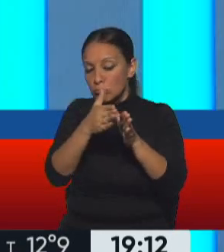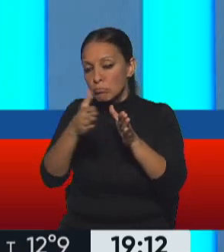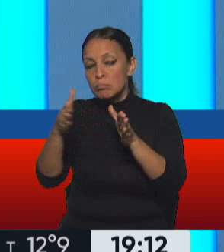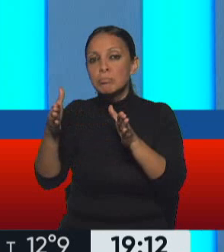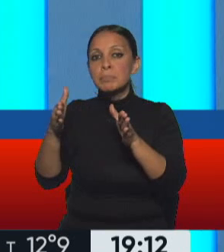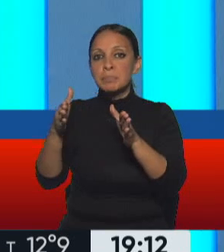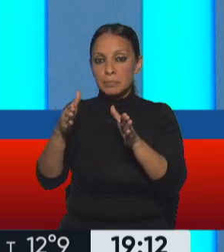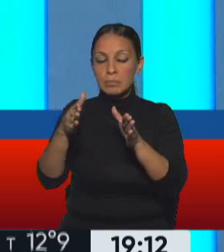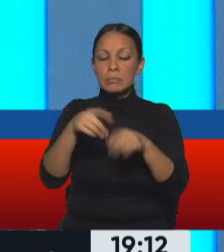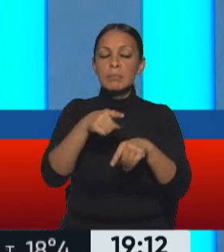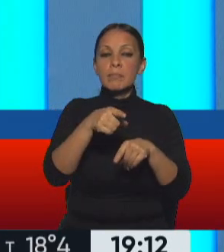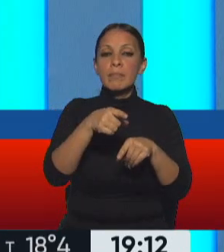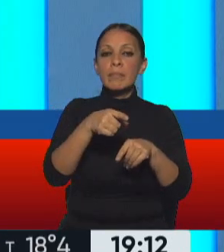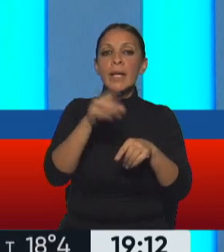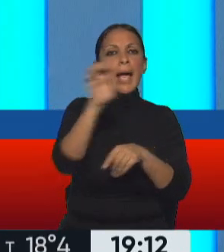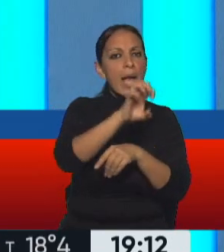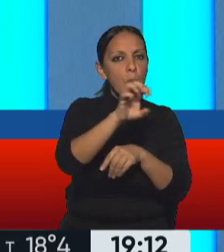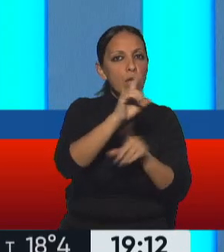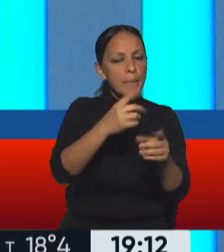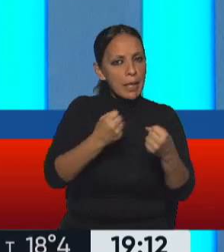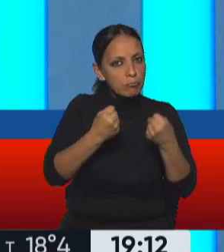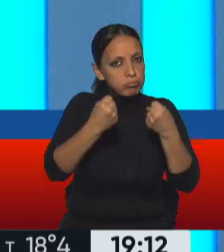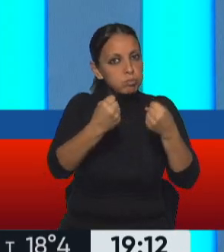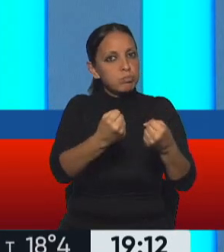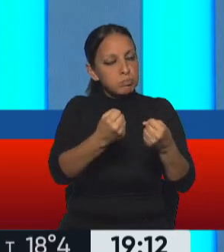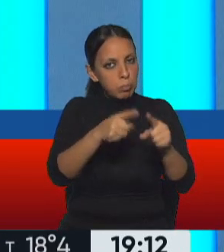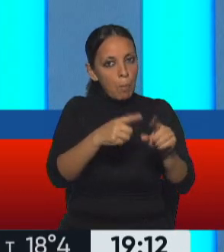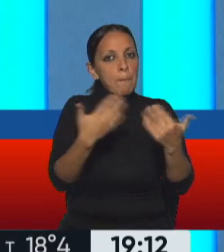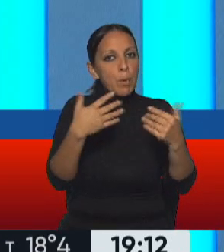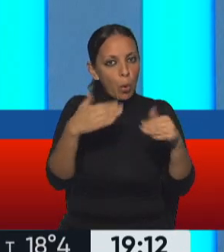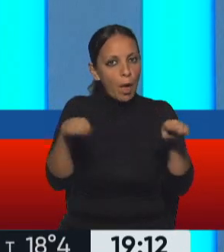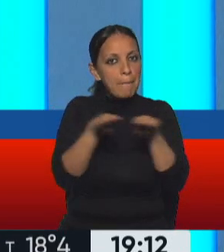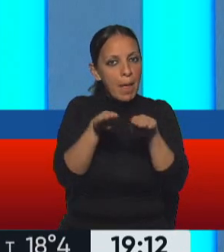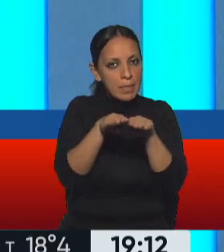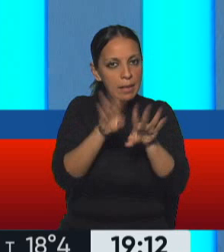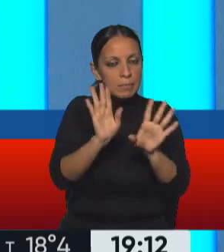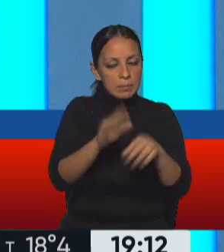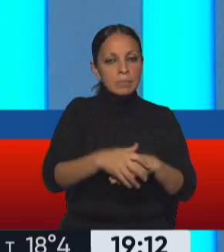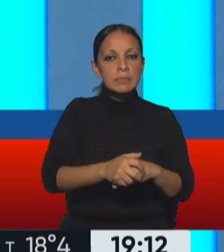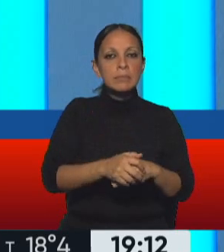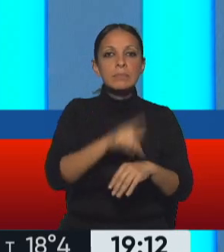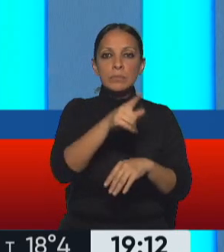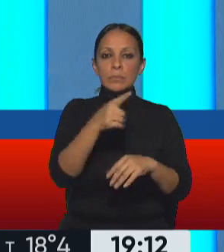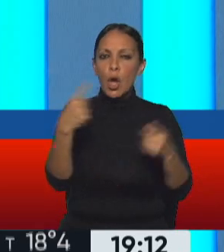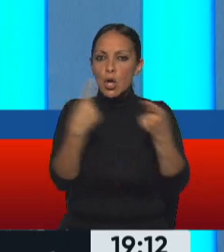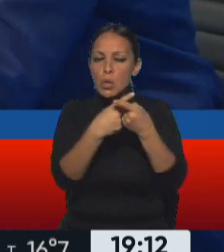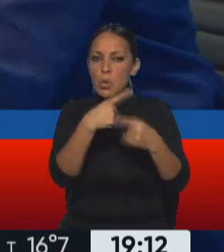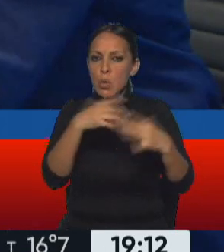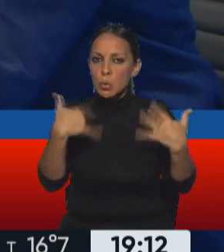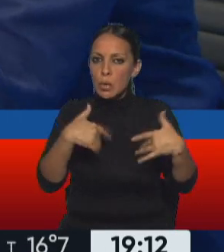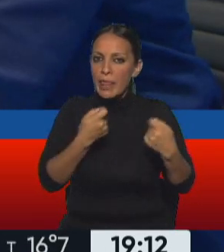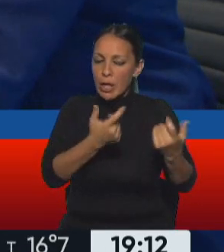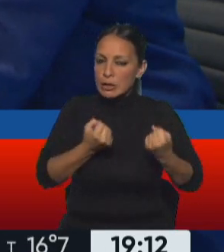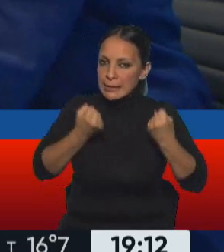pongámosle en el primer tiempo ecuador hizo méritos suficientes para incluso empatar el fin de do un rival que se le puso muy complicado que